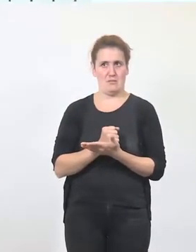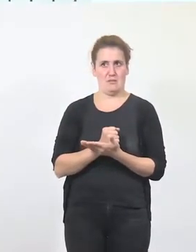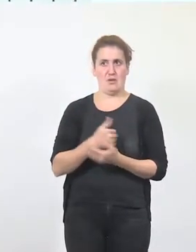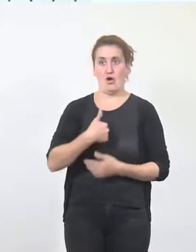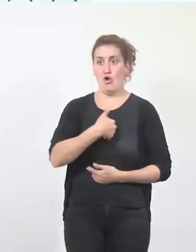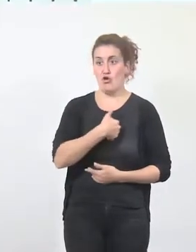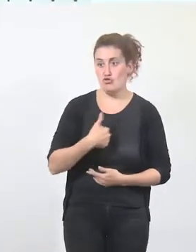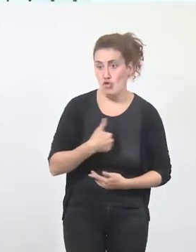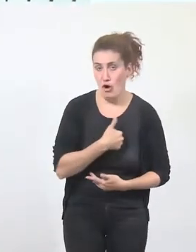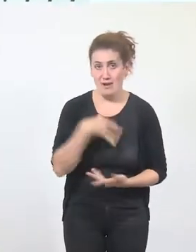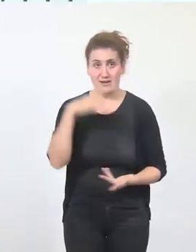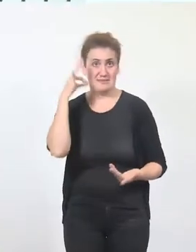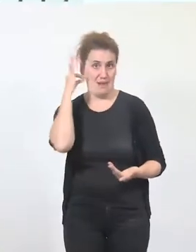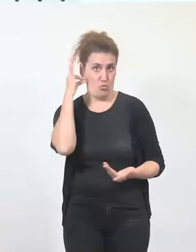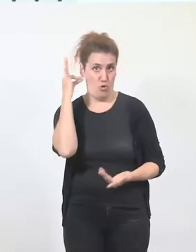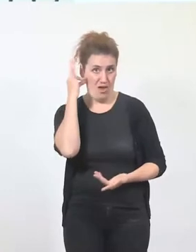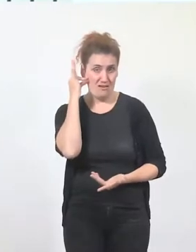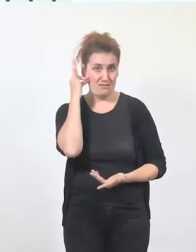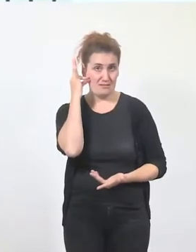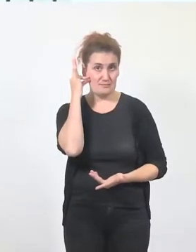los roles,